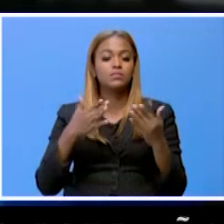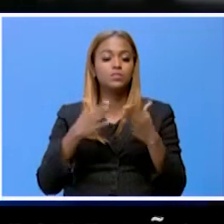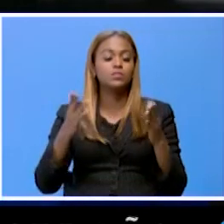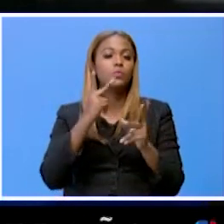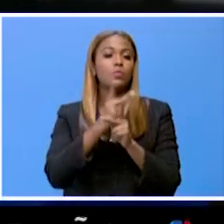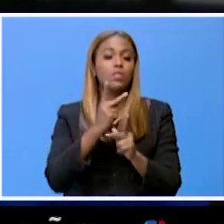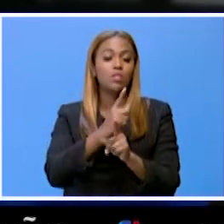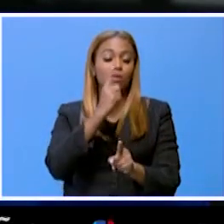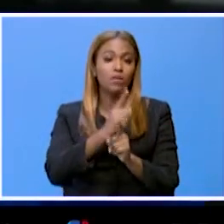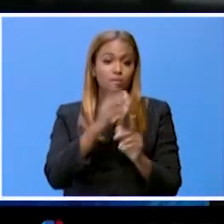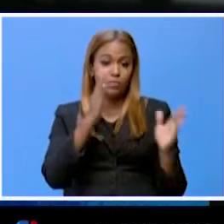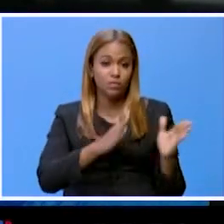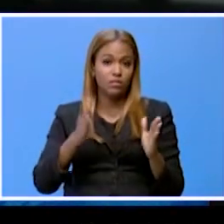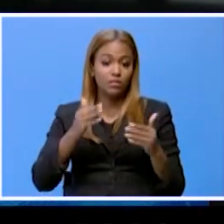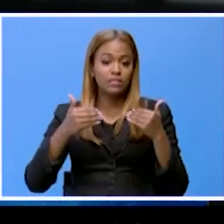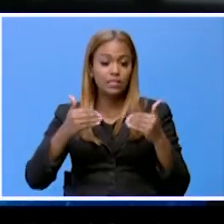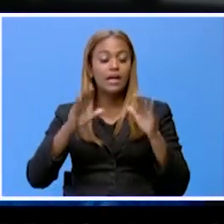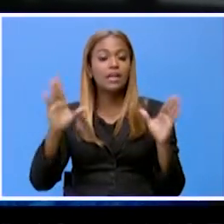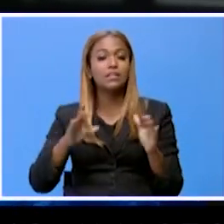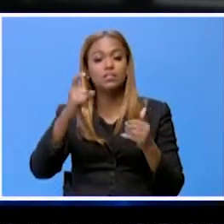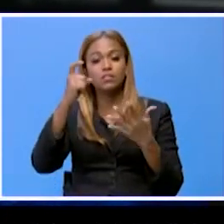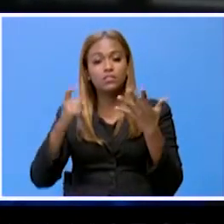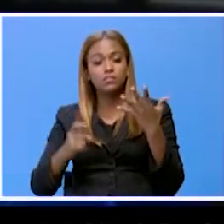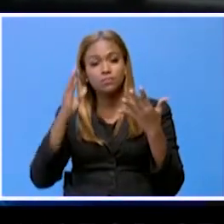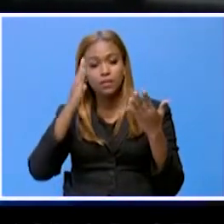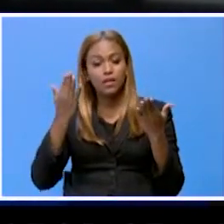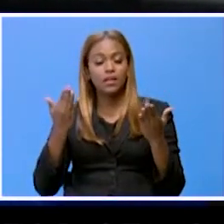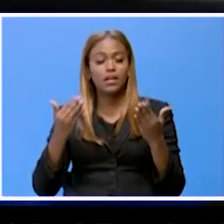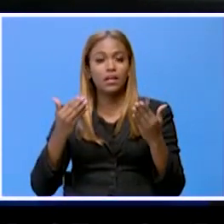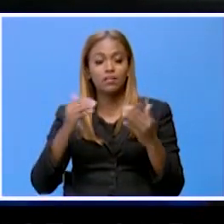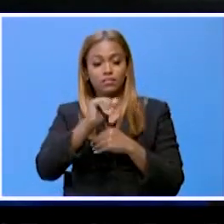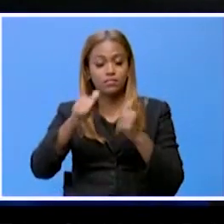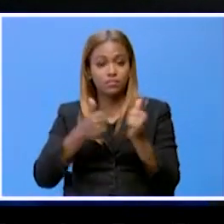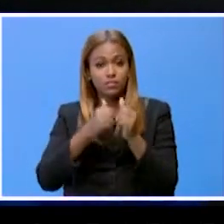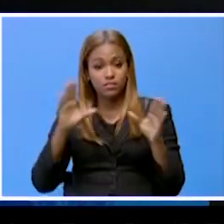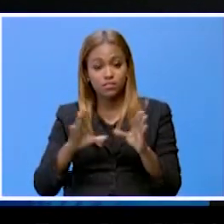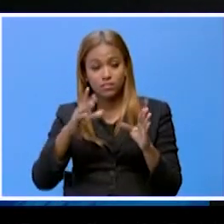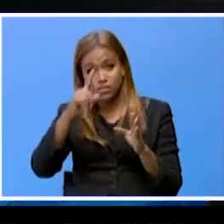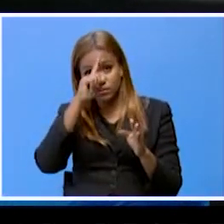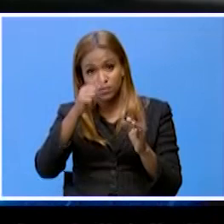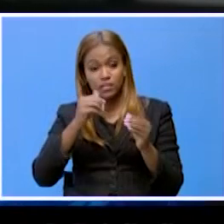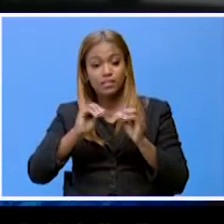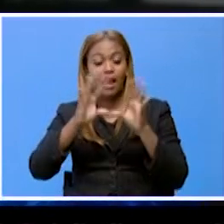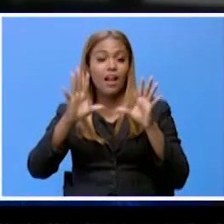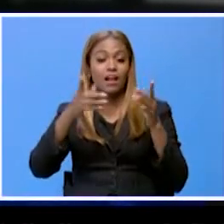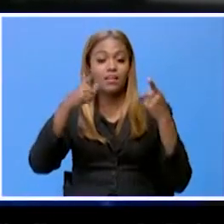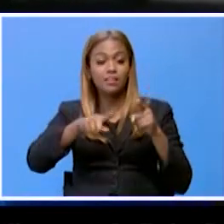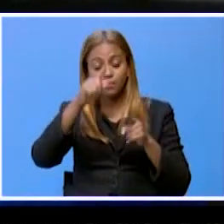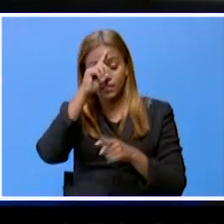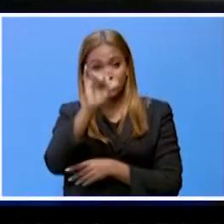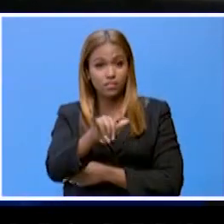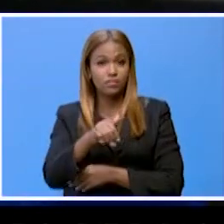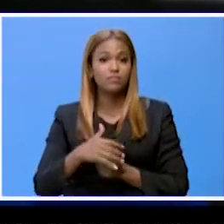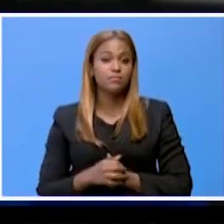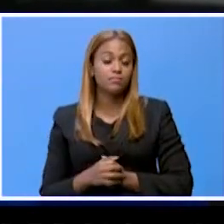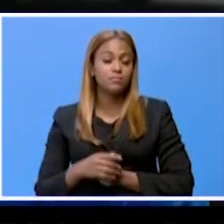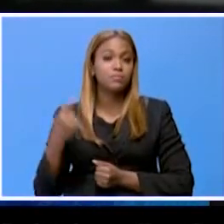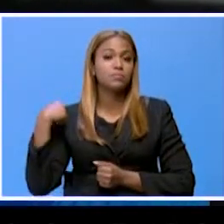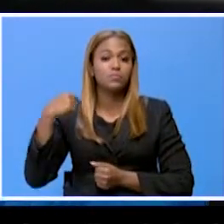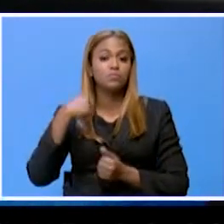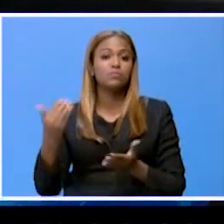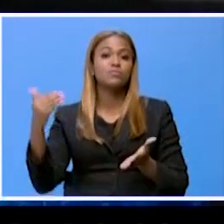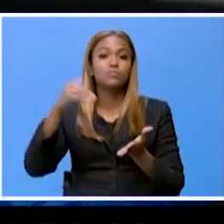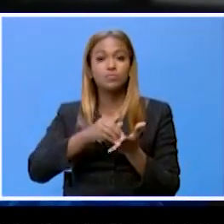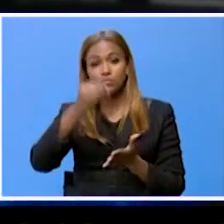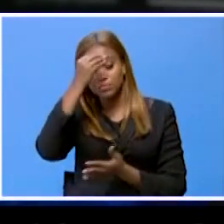el debido proceso, se están haciendo las pesquisas y quedarán a traste con el esclarecimiento de este hecho. Nosotros